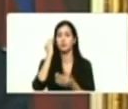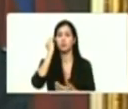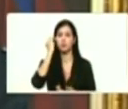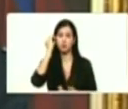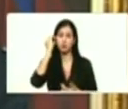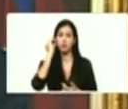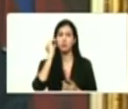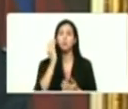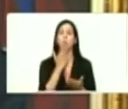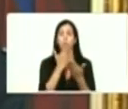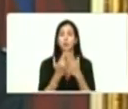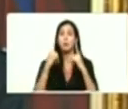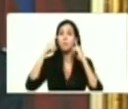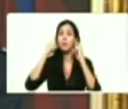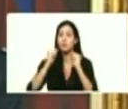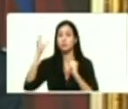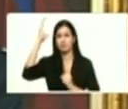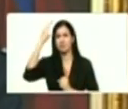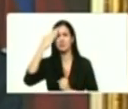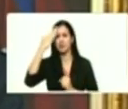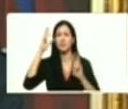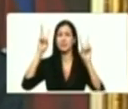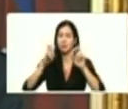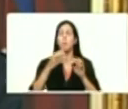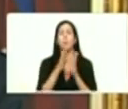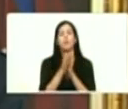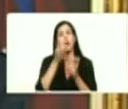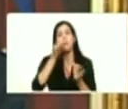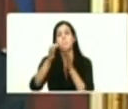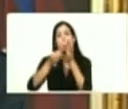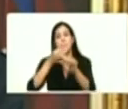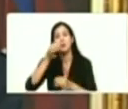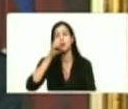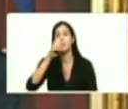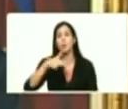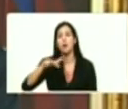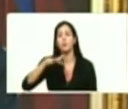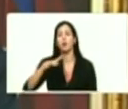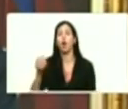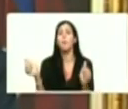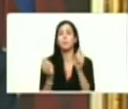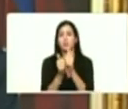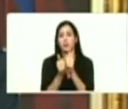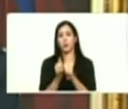a los estudiosos a los que manejan bien los temas que se los expliquemos a nuestros compatriotas